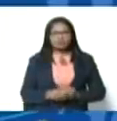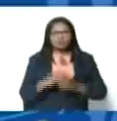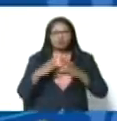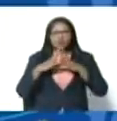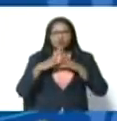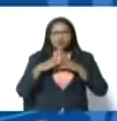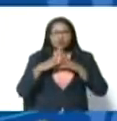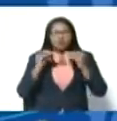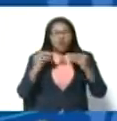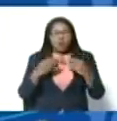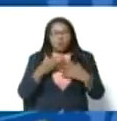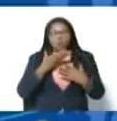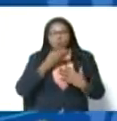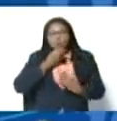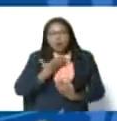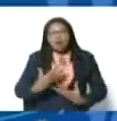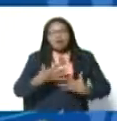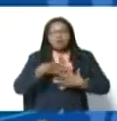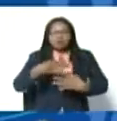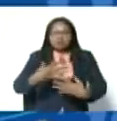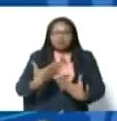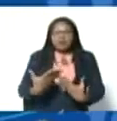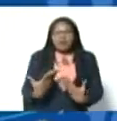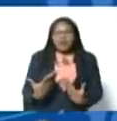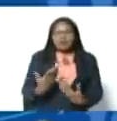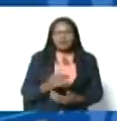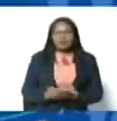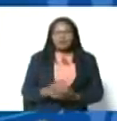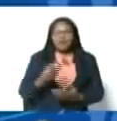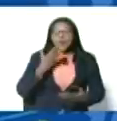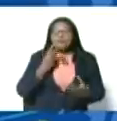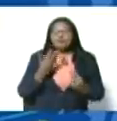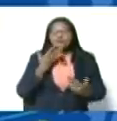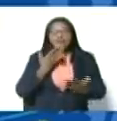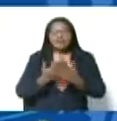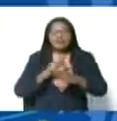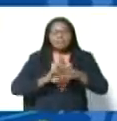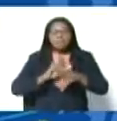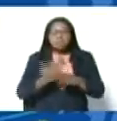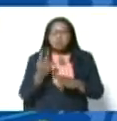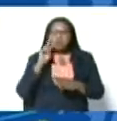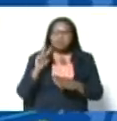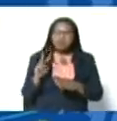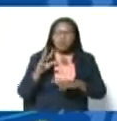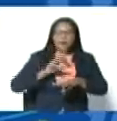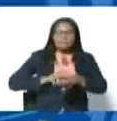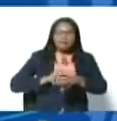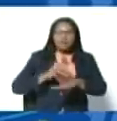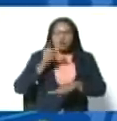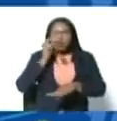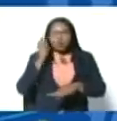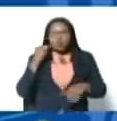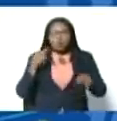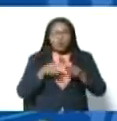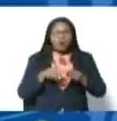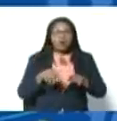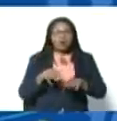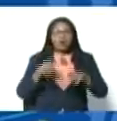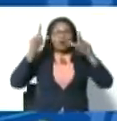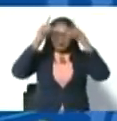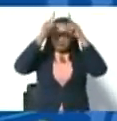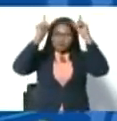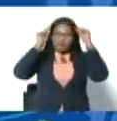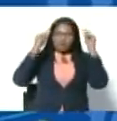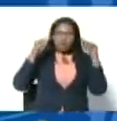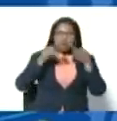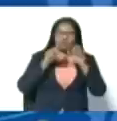buenas intenciones, todos sus saludos. Y además les agradezco, porque si no fuera por los médicos, médicas, enfermeros, enfermeras